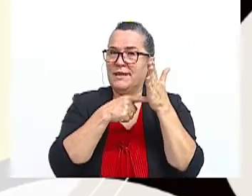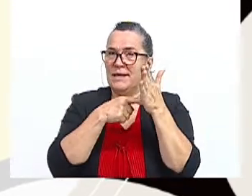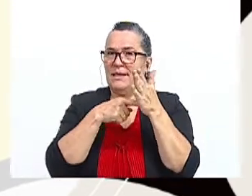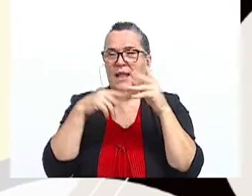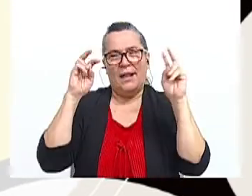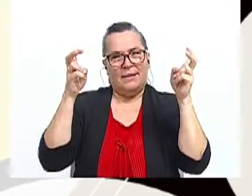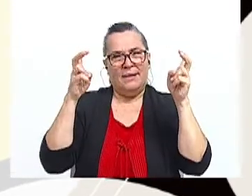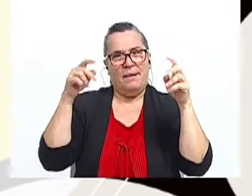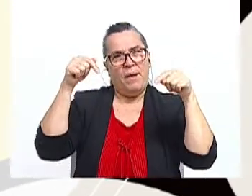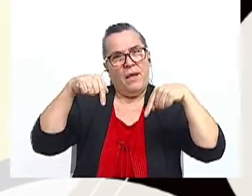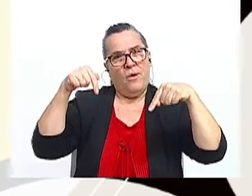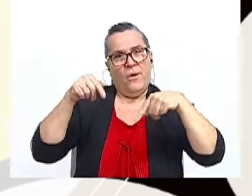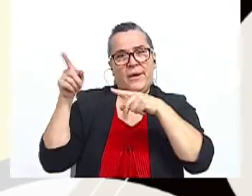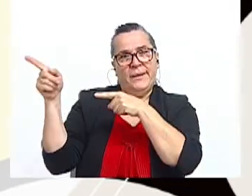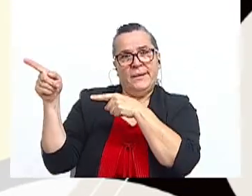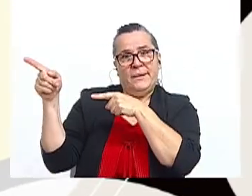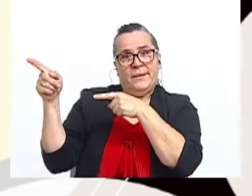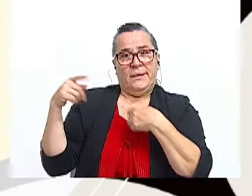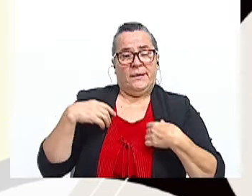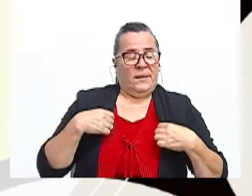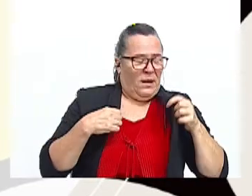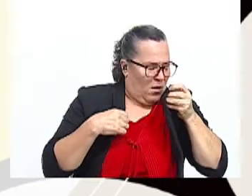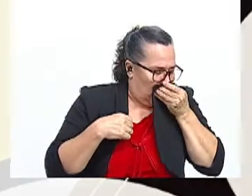tema de hoy?